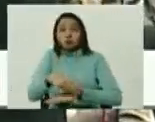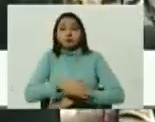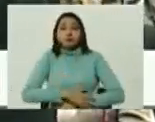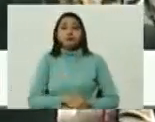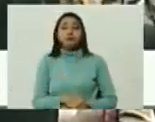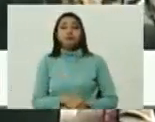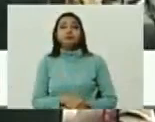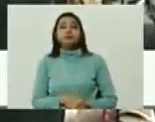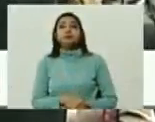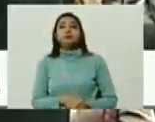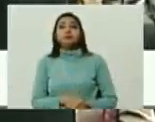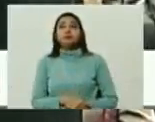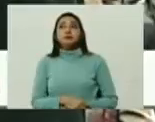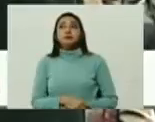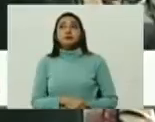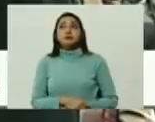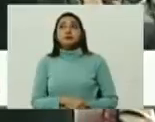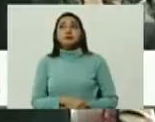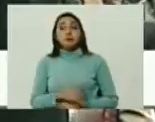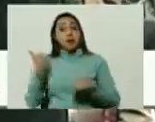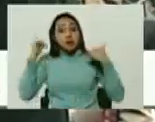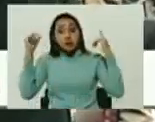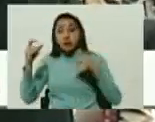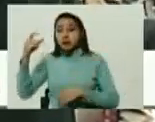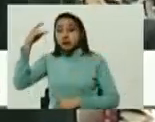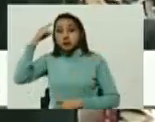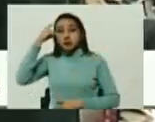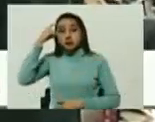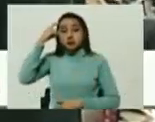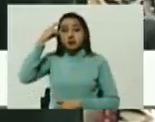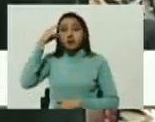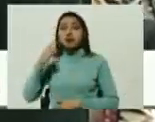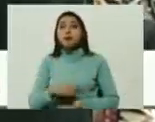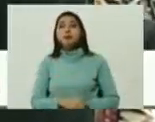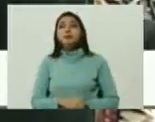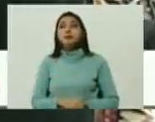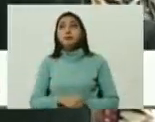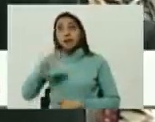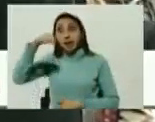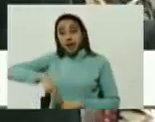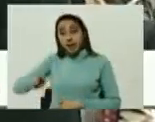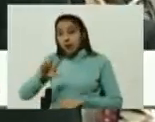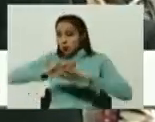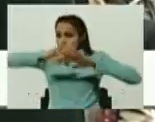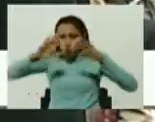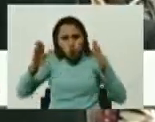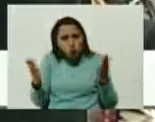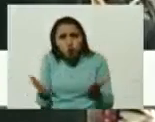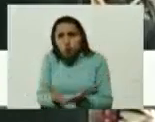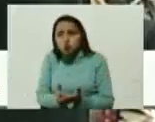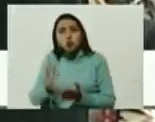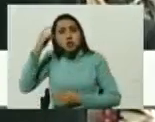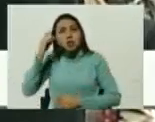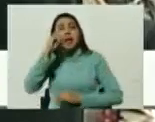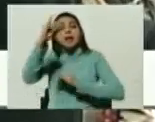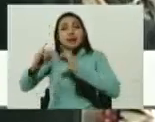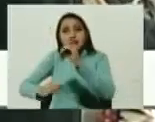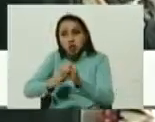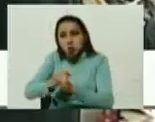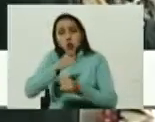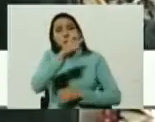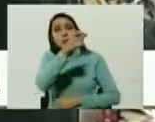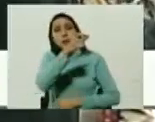motivo de celebrarse como todos los años en venezuela y el mundo el día internacional